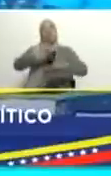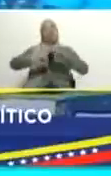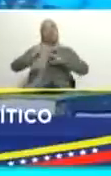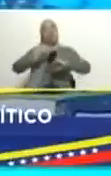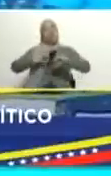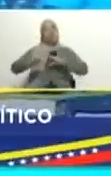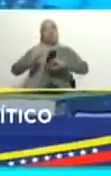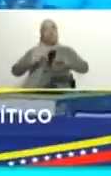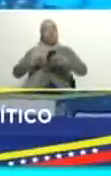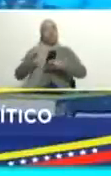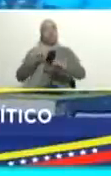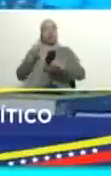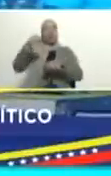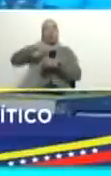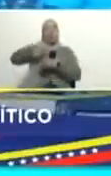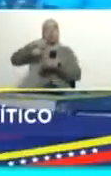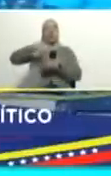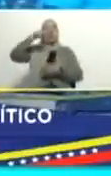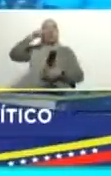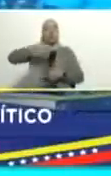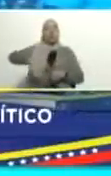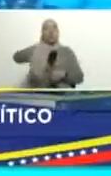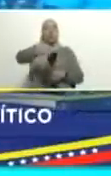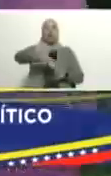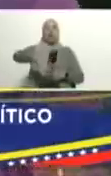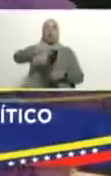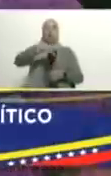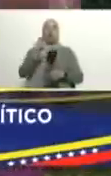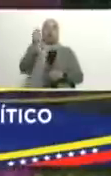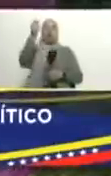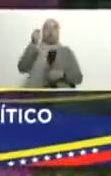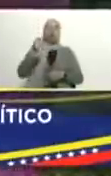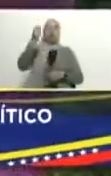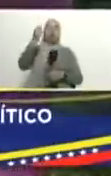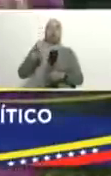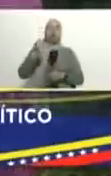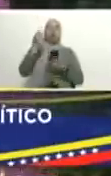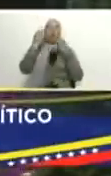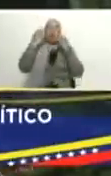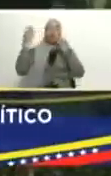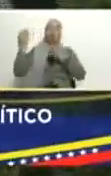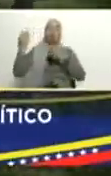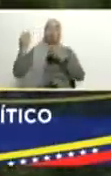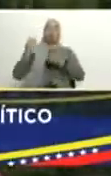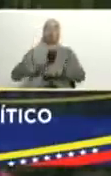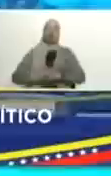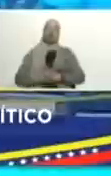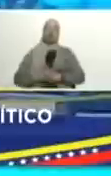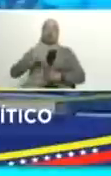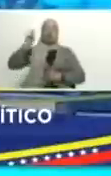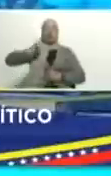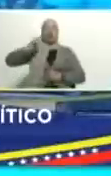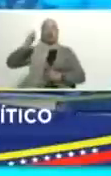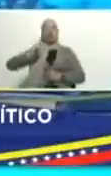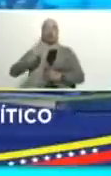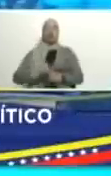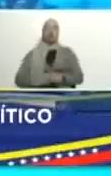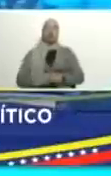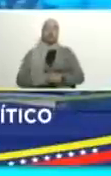Movimiento Electoral del Pueblo, el diputado Gilberto Jiménez, La Oreja.